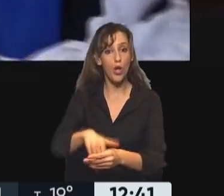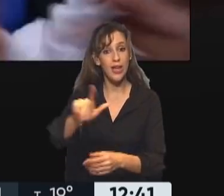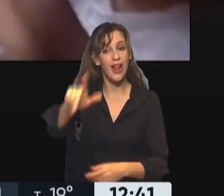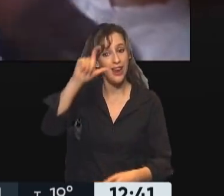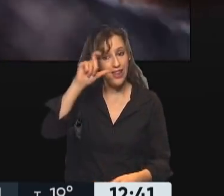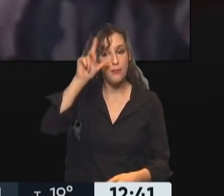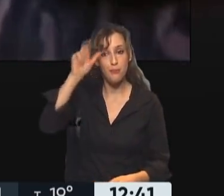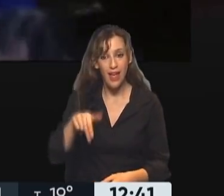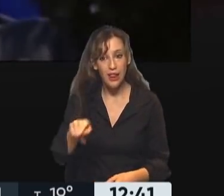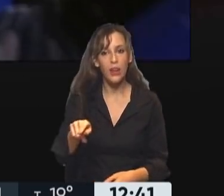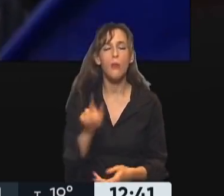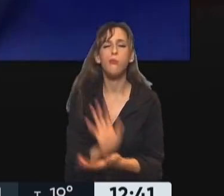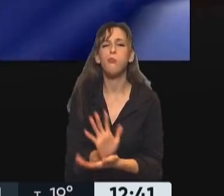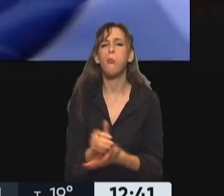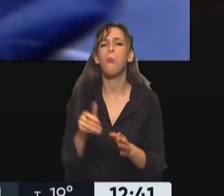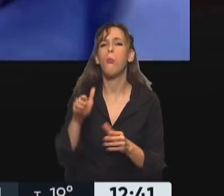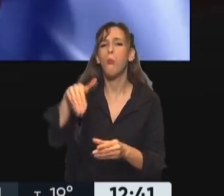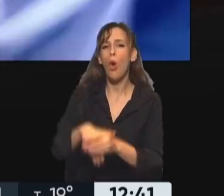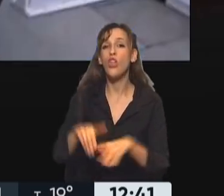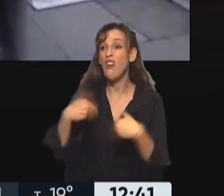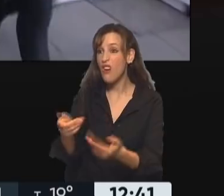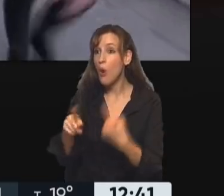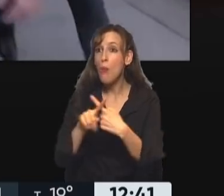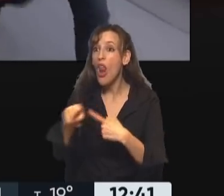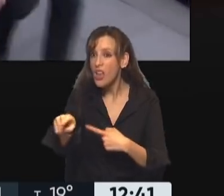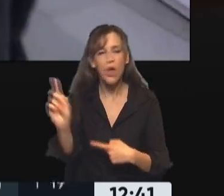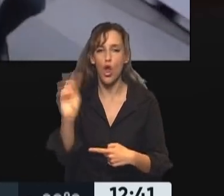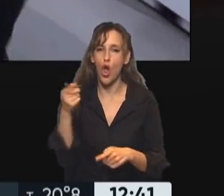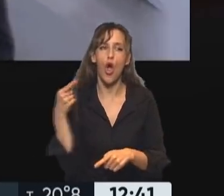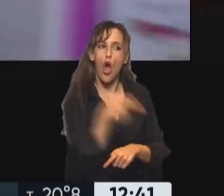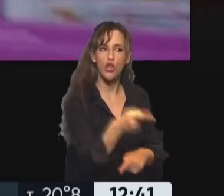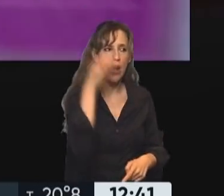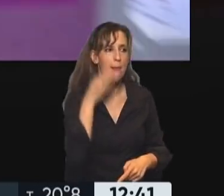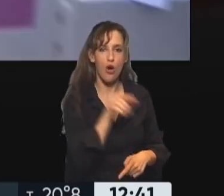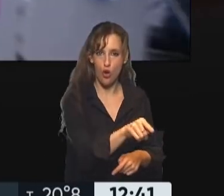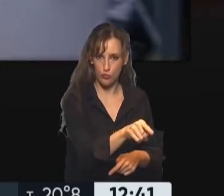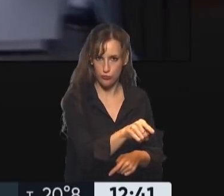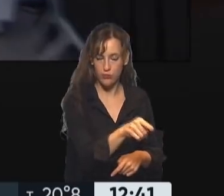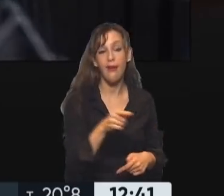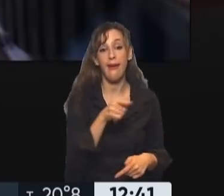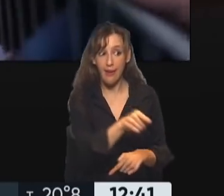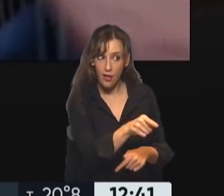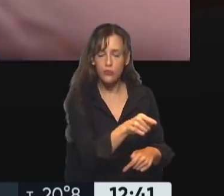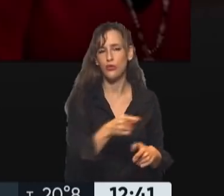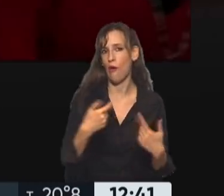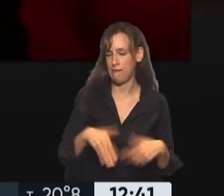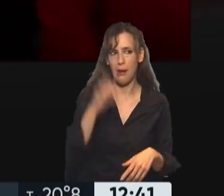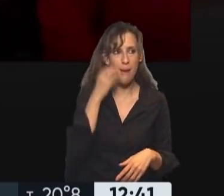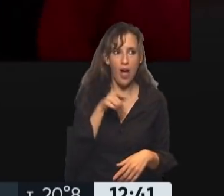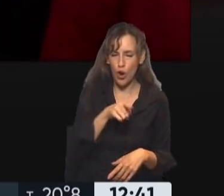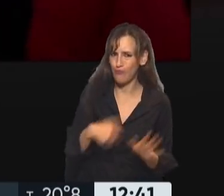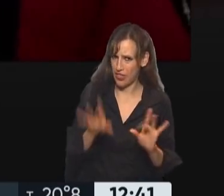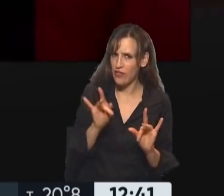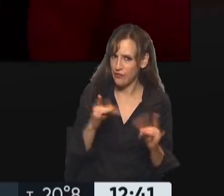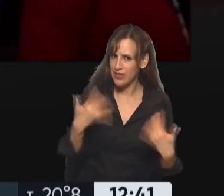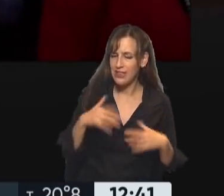de odio, rechazo visceral instalado a la figura de Macron. Y ese es el sallo que le va a costar muchísimo más sacarse a Macron